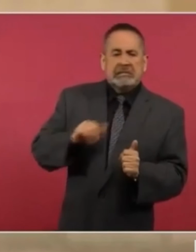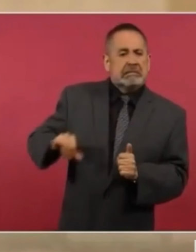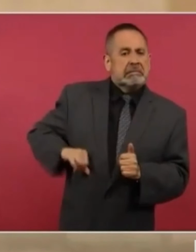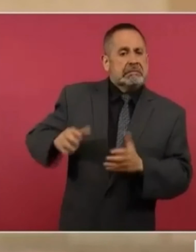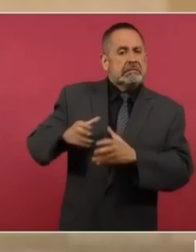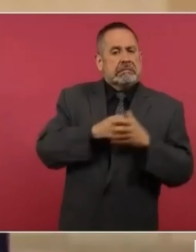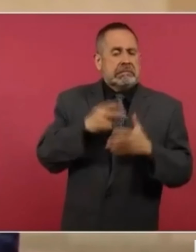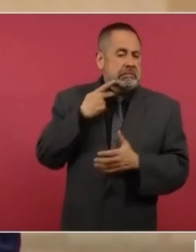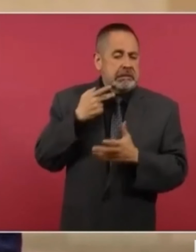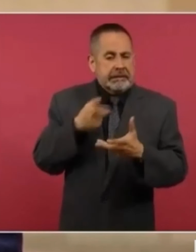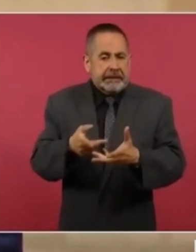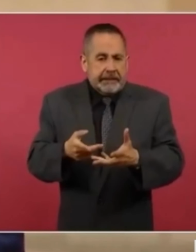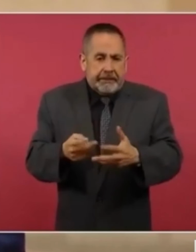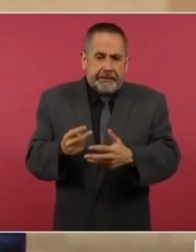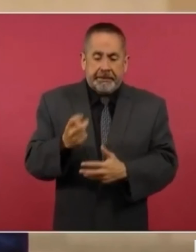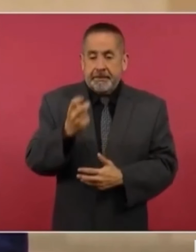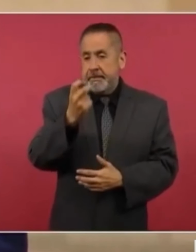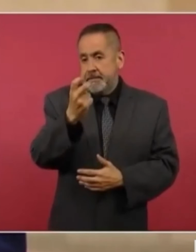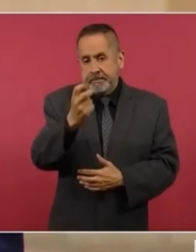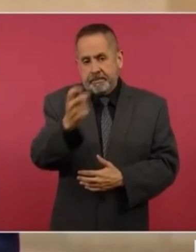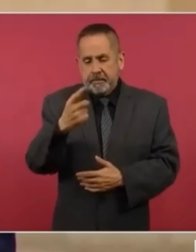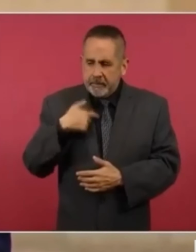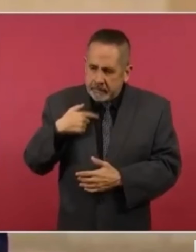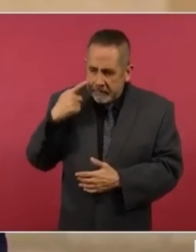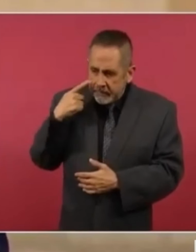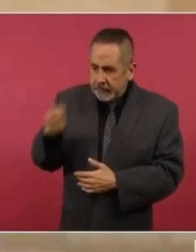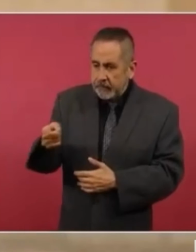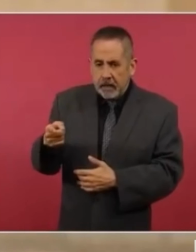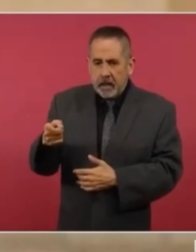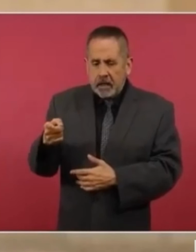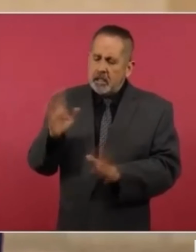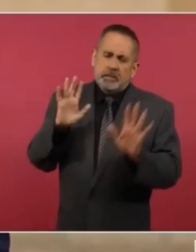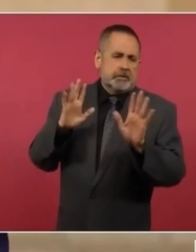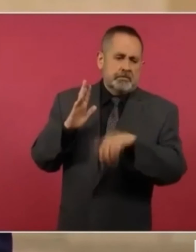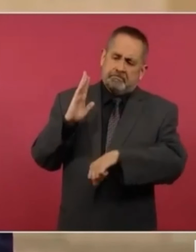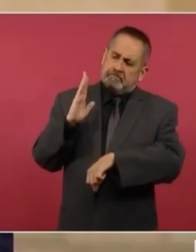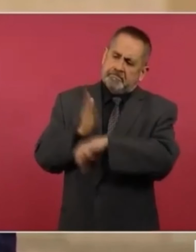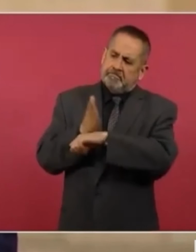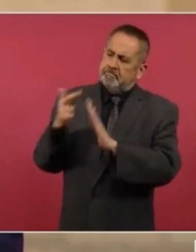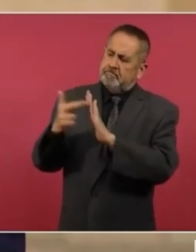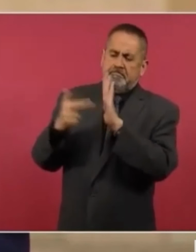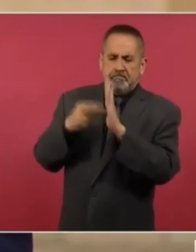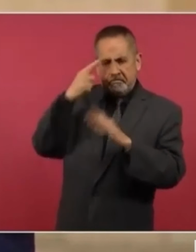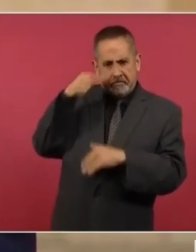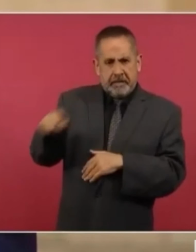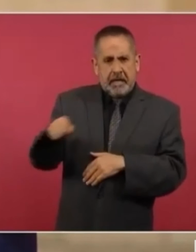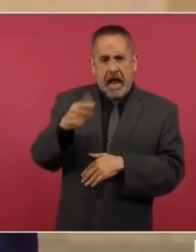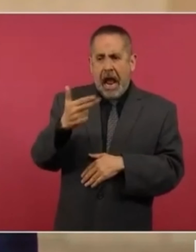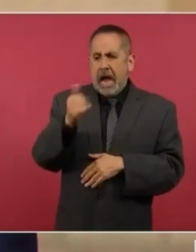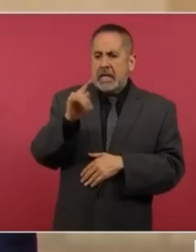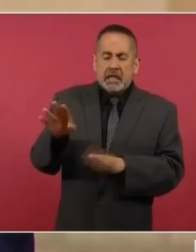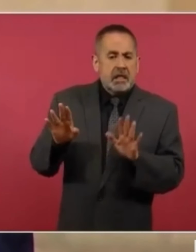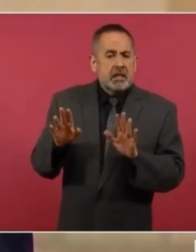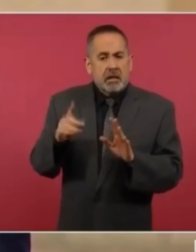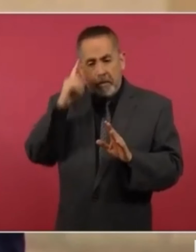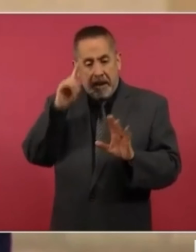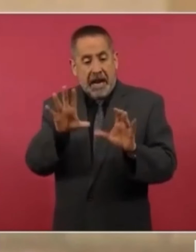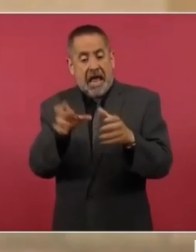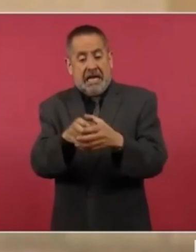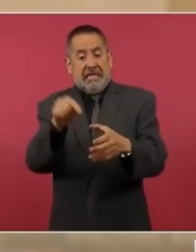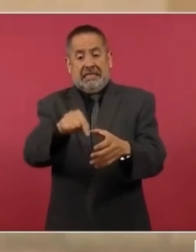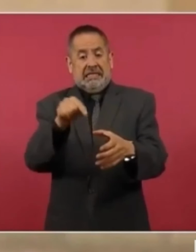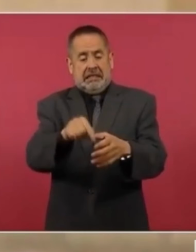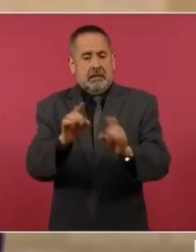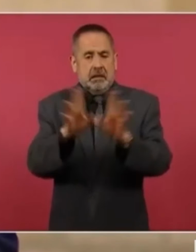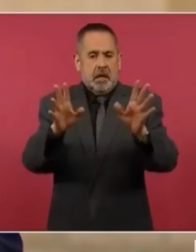políticos. Por eso, las sanciones que Canadá ha adoptado causan un impacto significativo en el terreno.